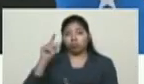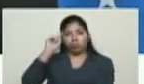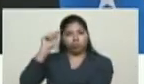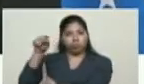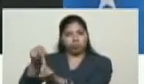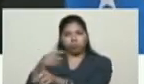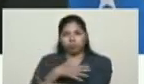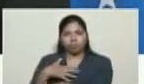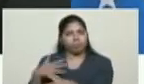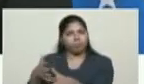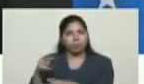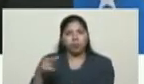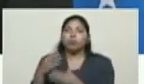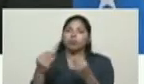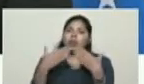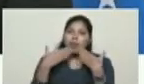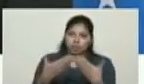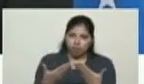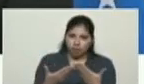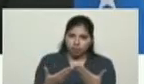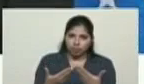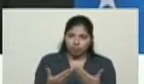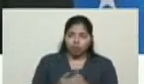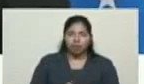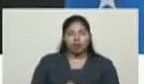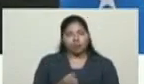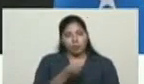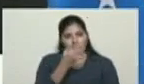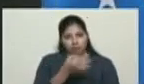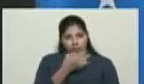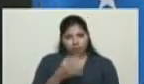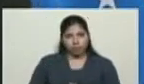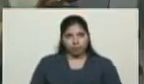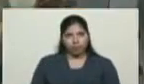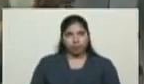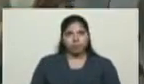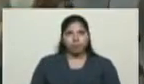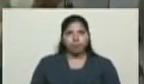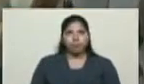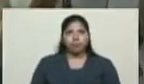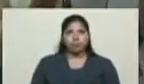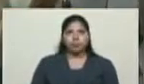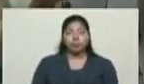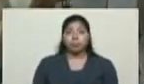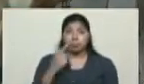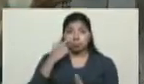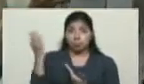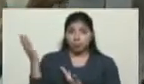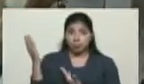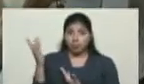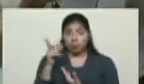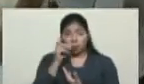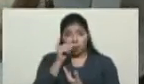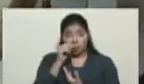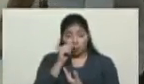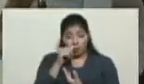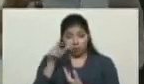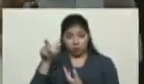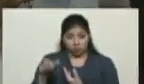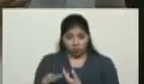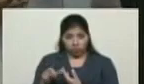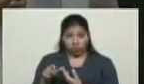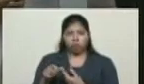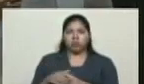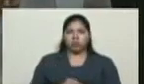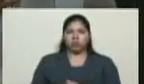principal victoria. Muchas gracias y muy buenas tardes. Bien, allí tienen las declaraciones. El ministro Néstor Reverol ha informado la develación